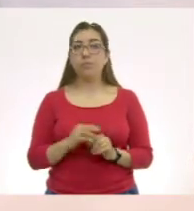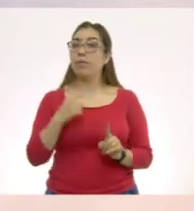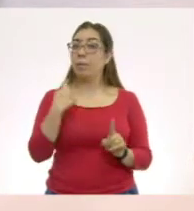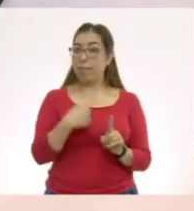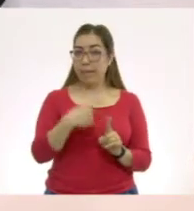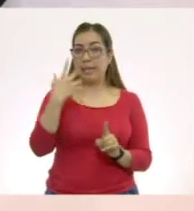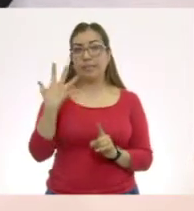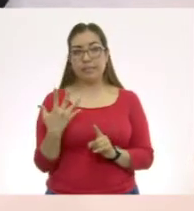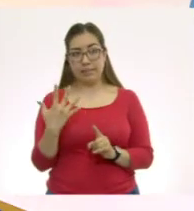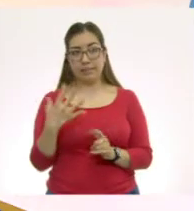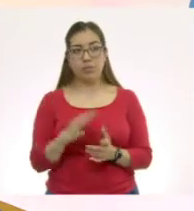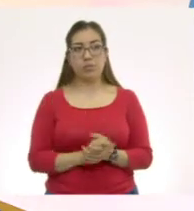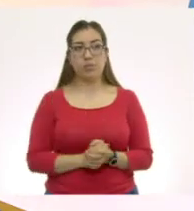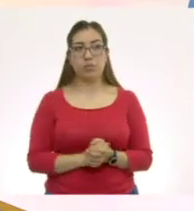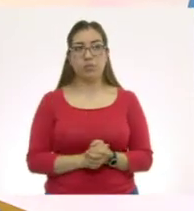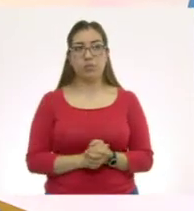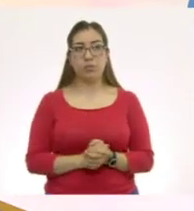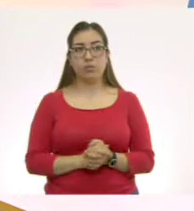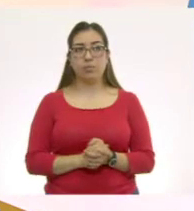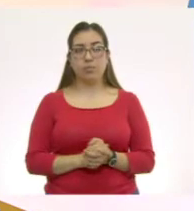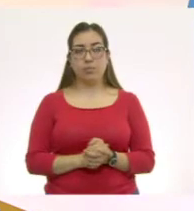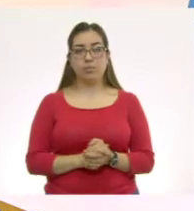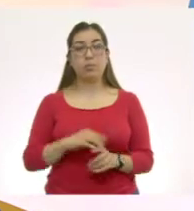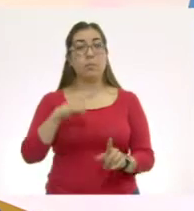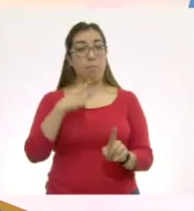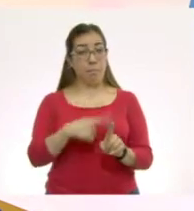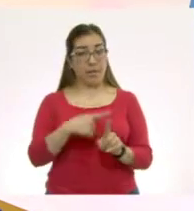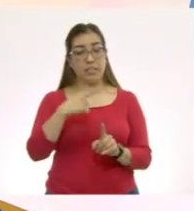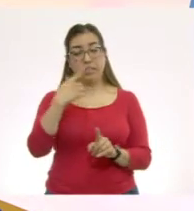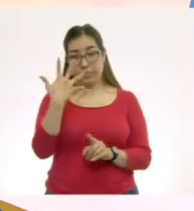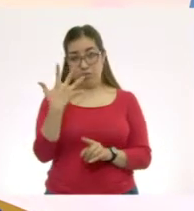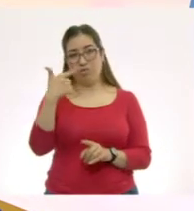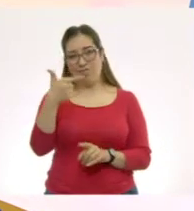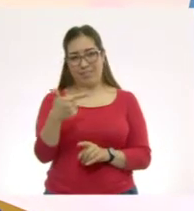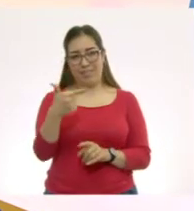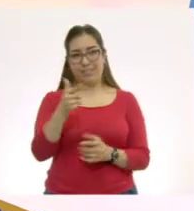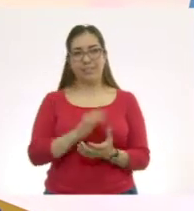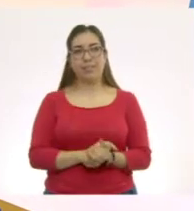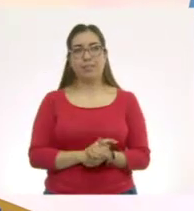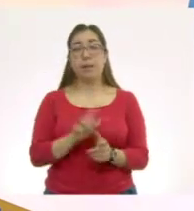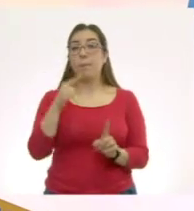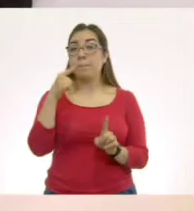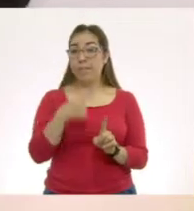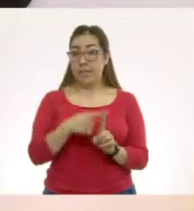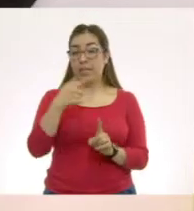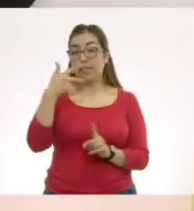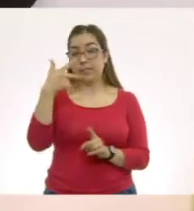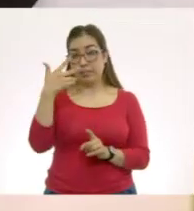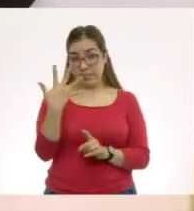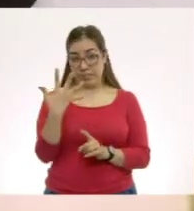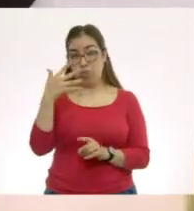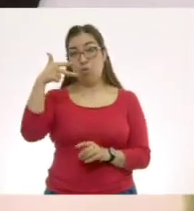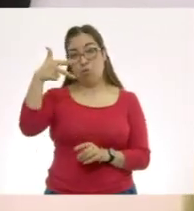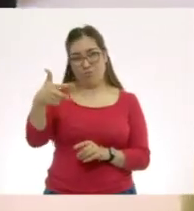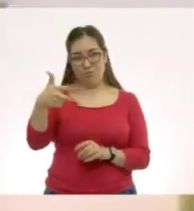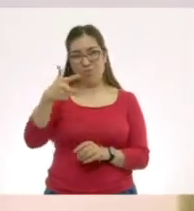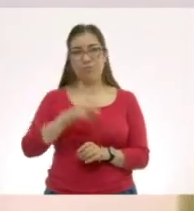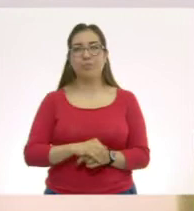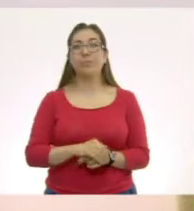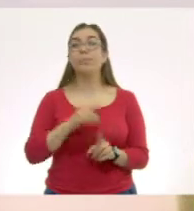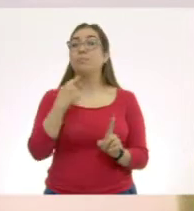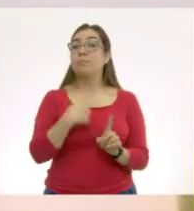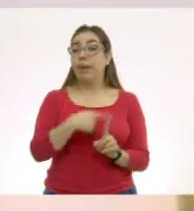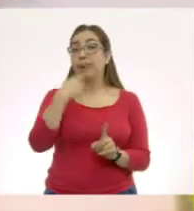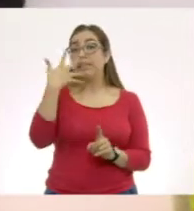Más 5. Más 5. Más 5. Más 5. Más 5. Sí.